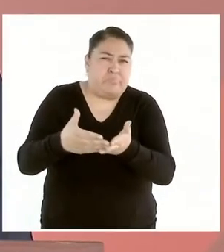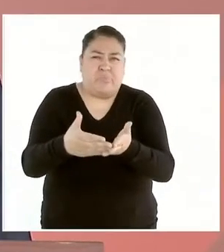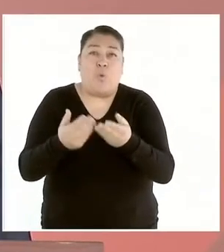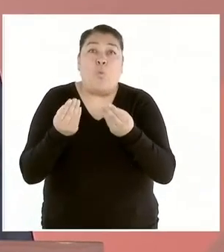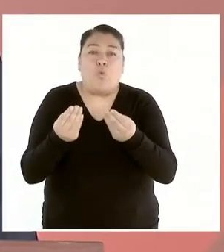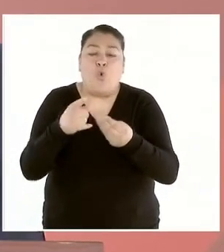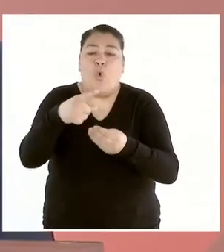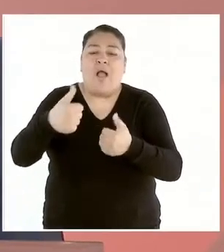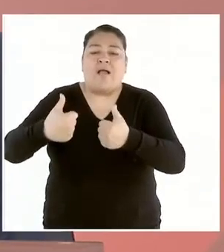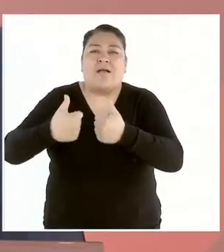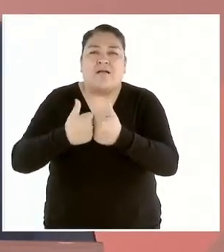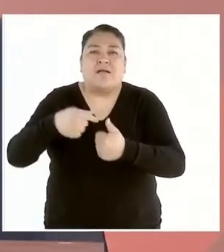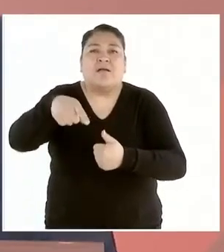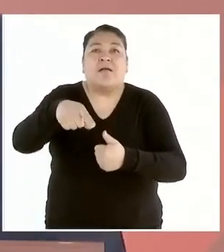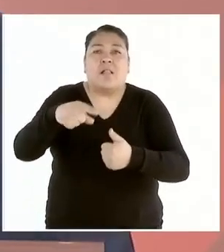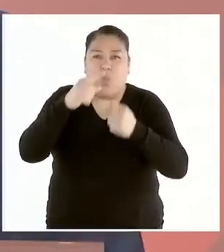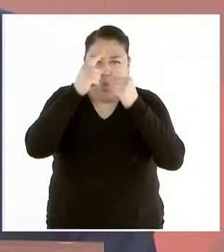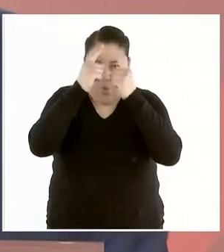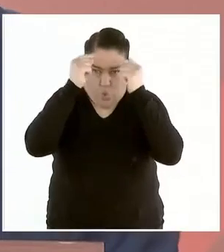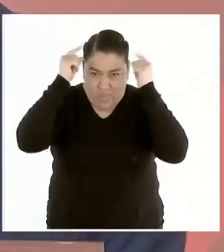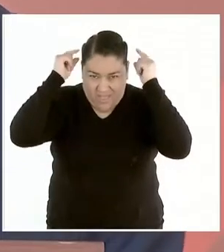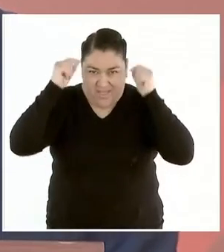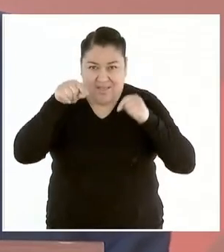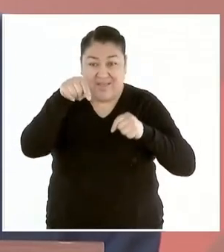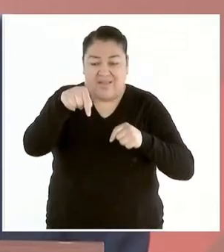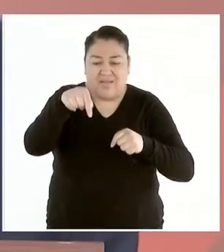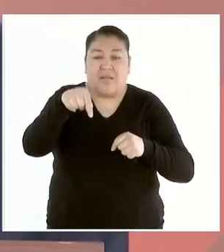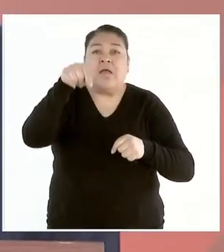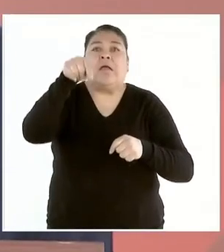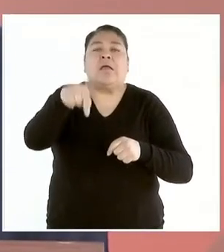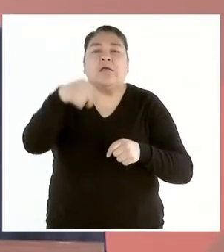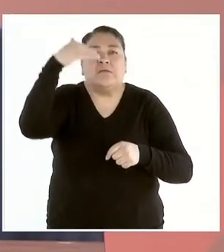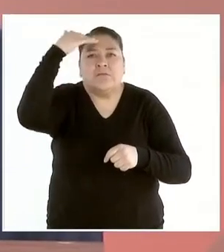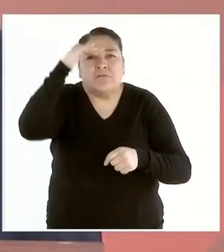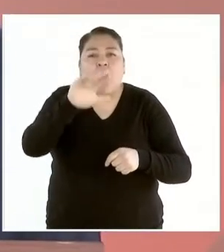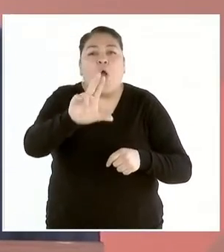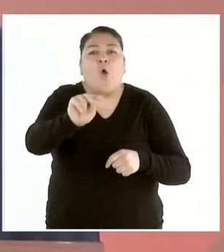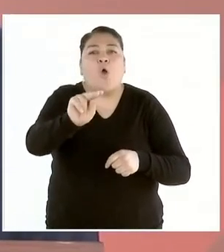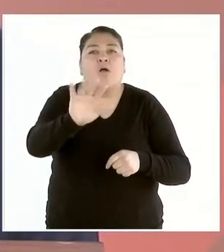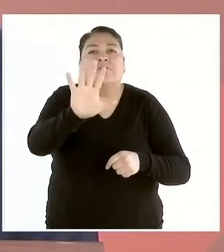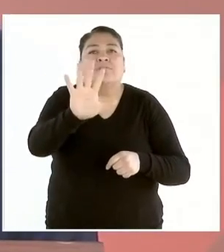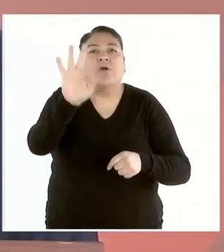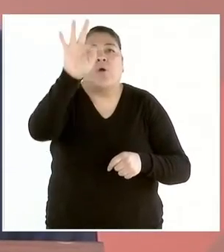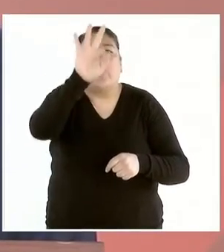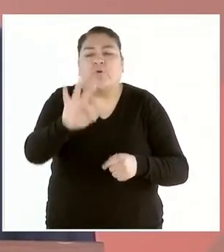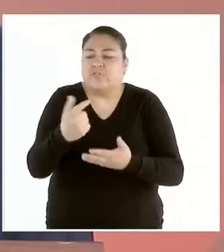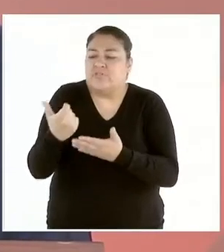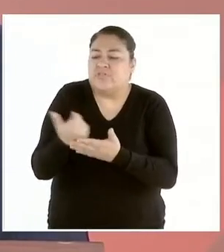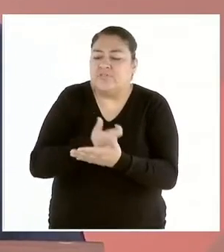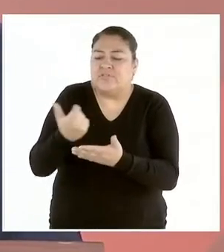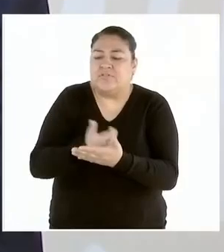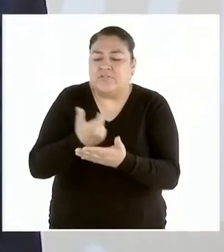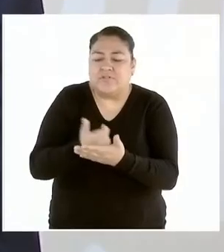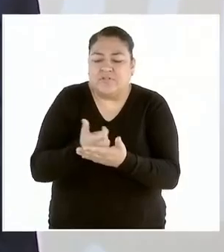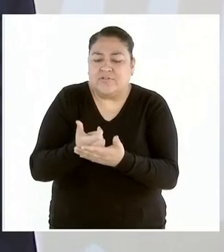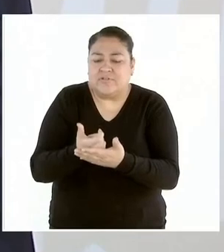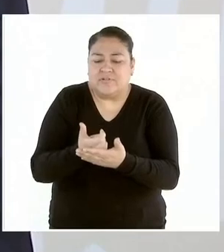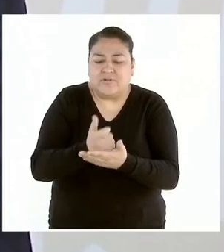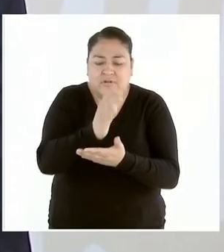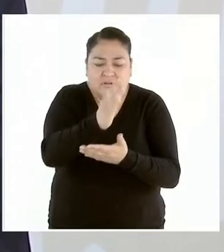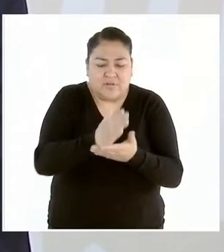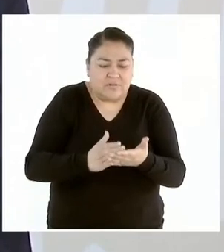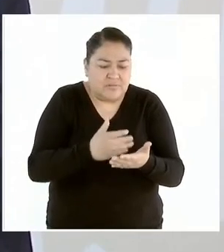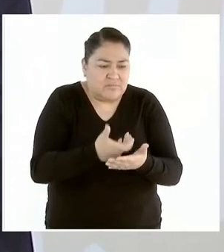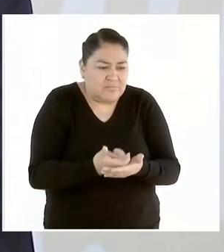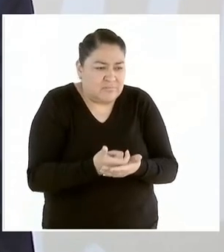tenía comprometido el 85 por ciento de sus ingresos para el